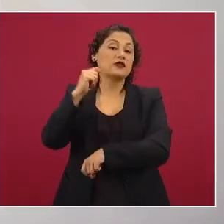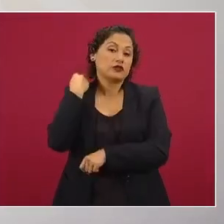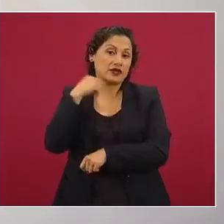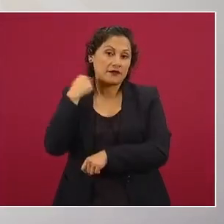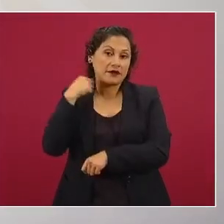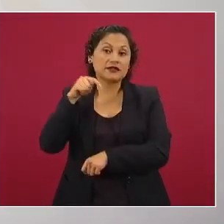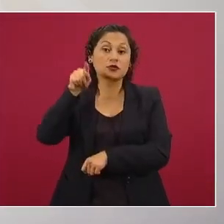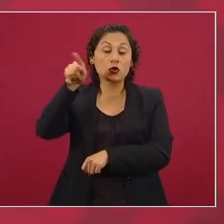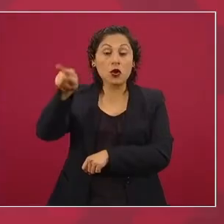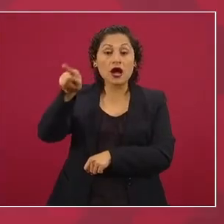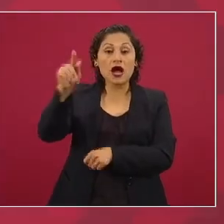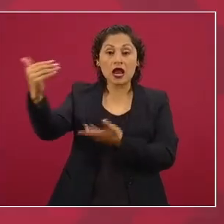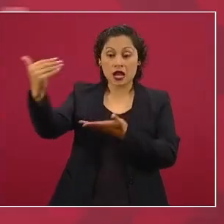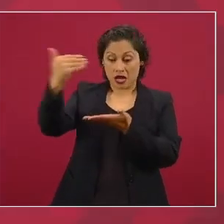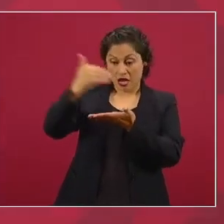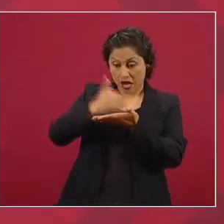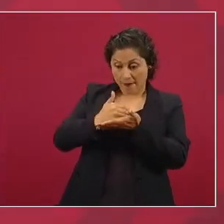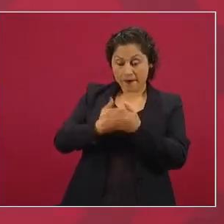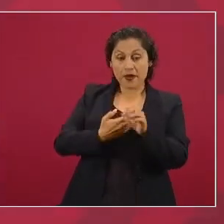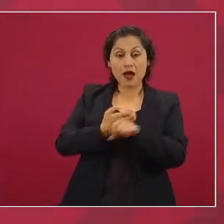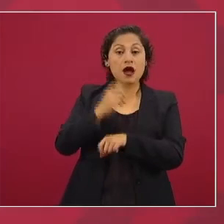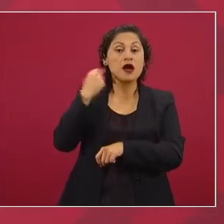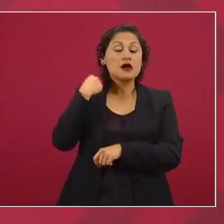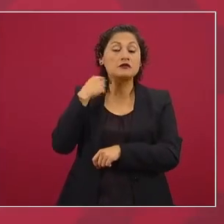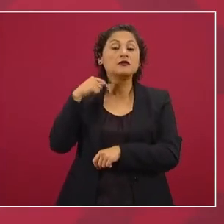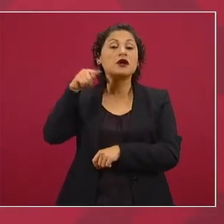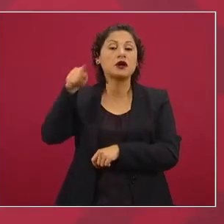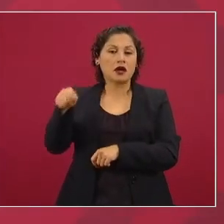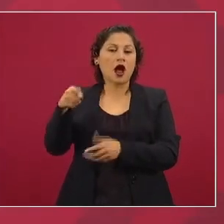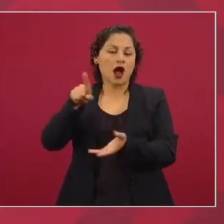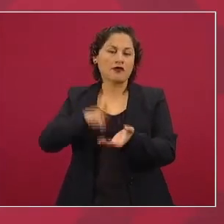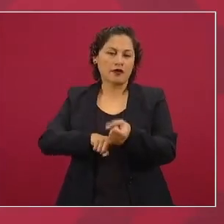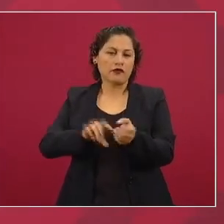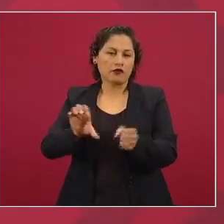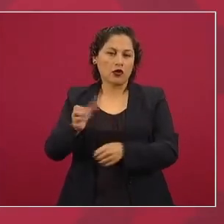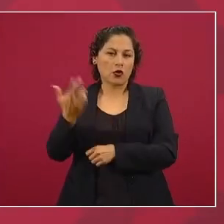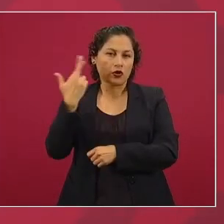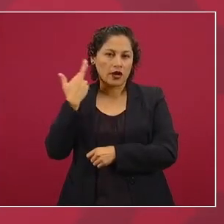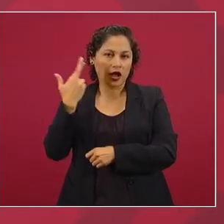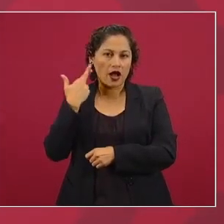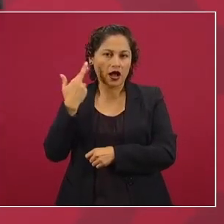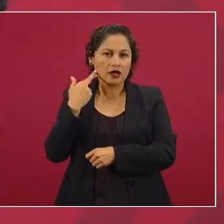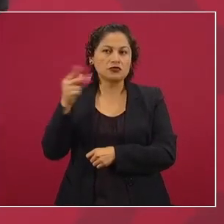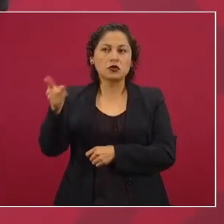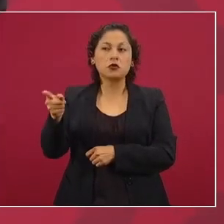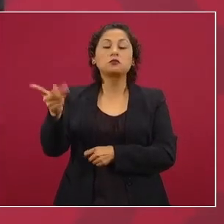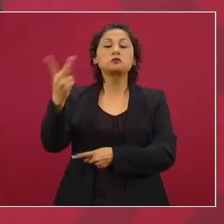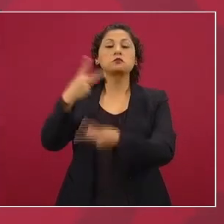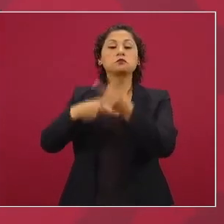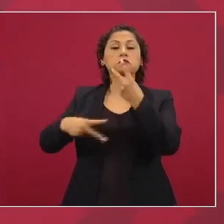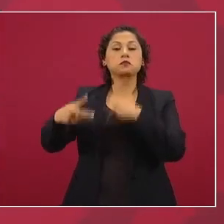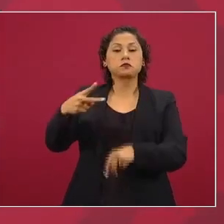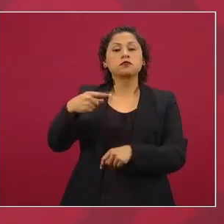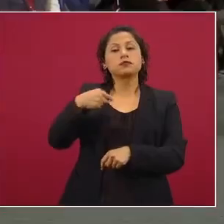en una estación de radio y me hizo una entrevista,